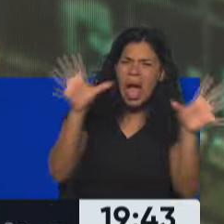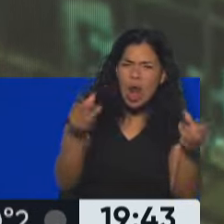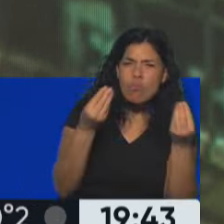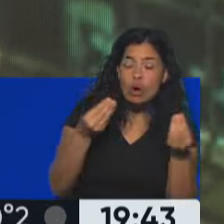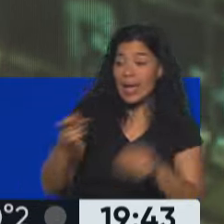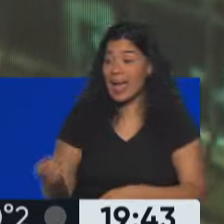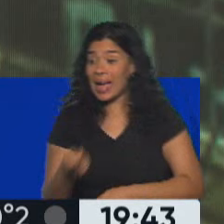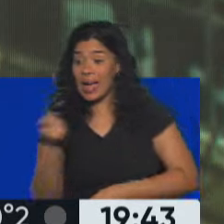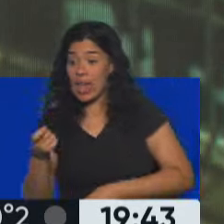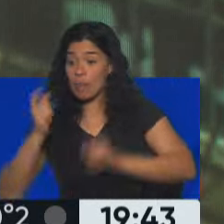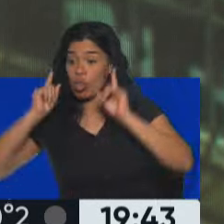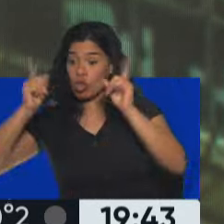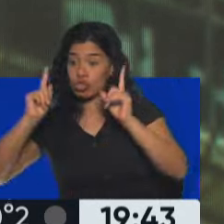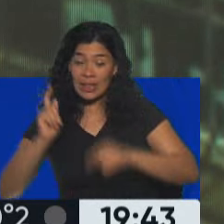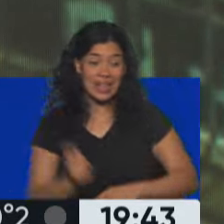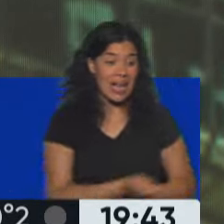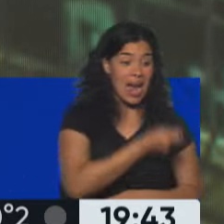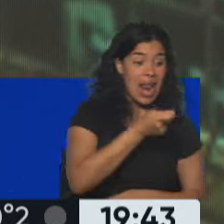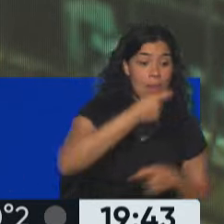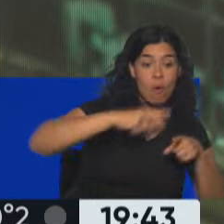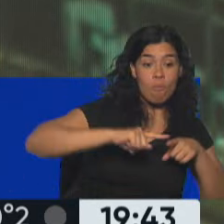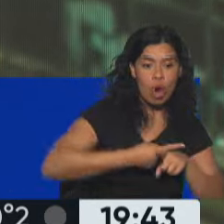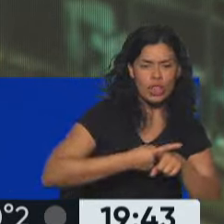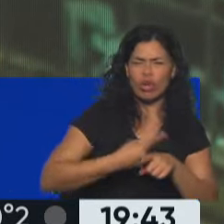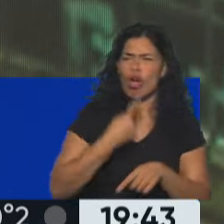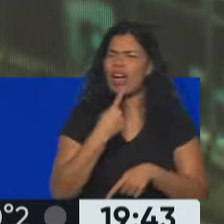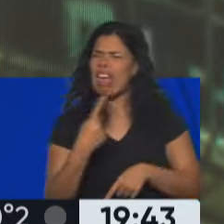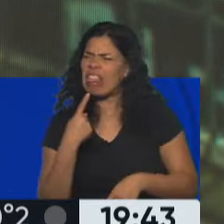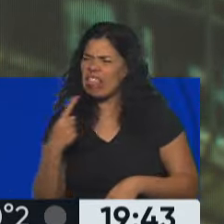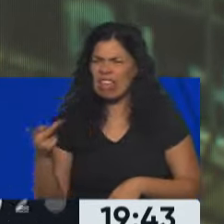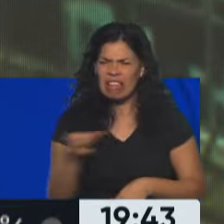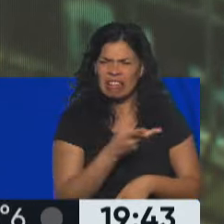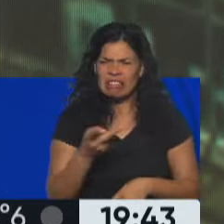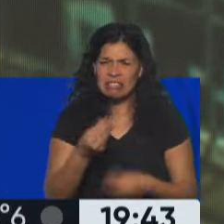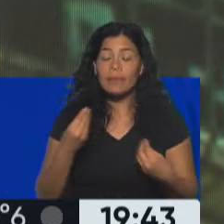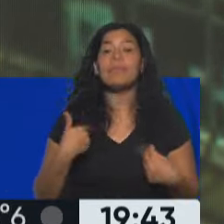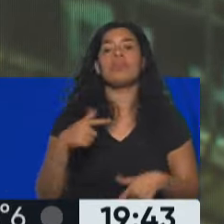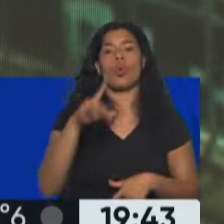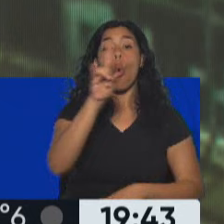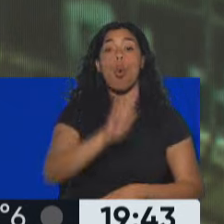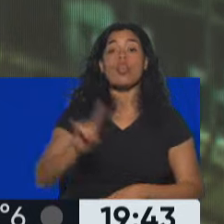como políticos que participaron de esta marcha alegan que la universidad pública se encuentra